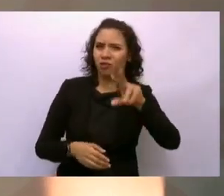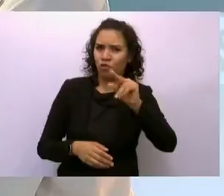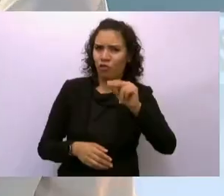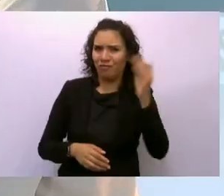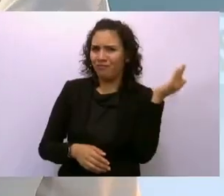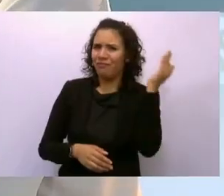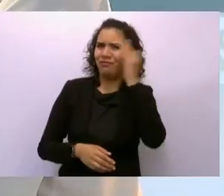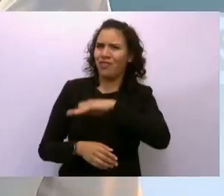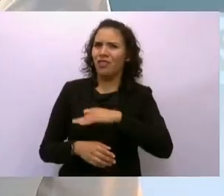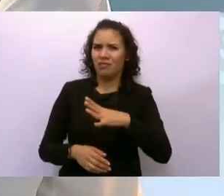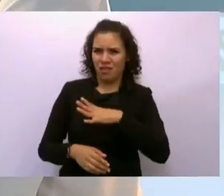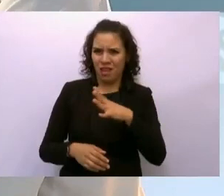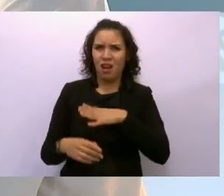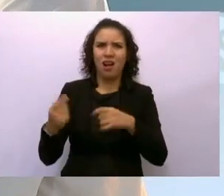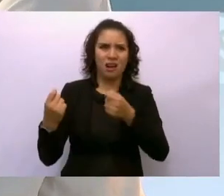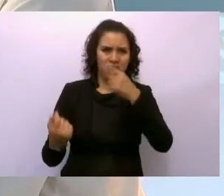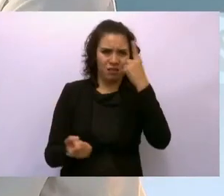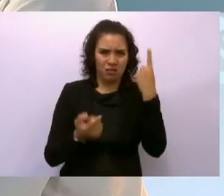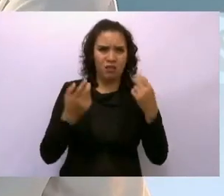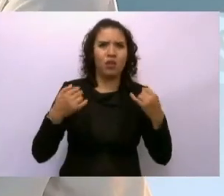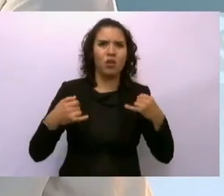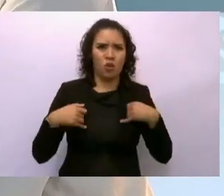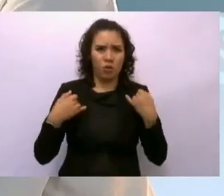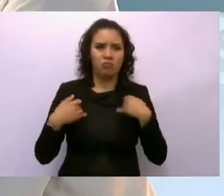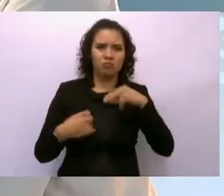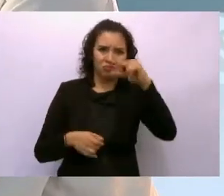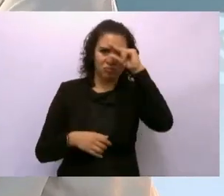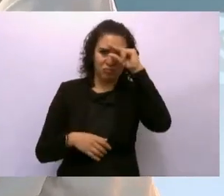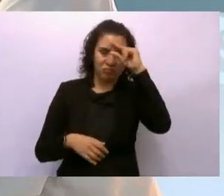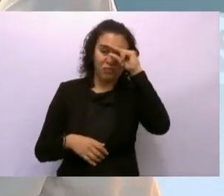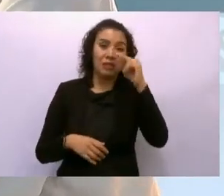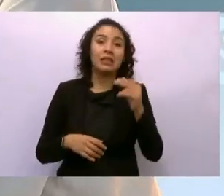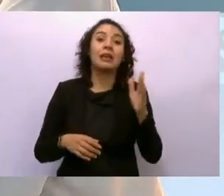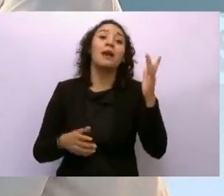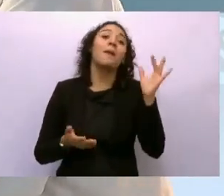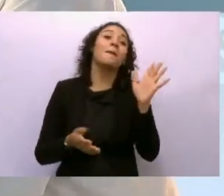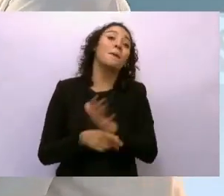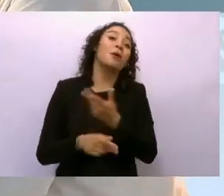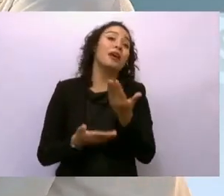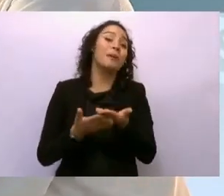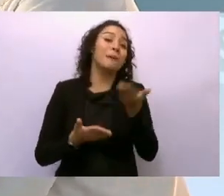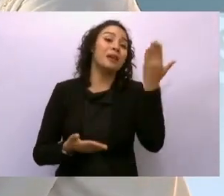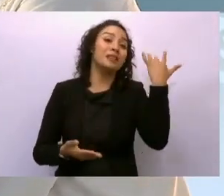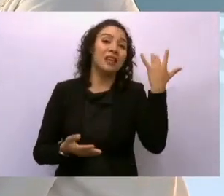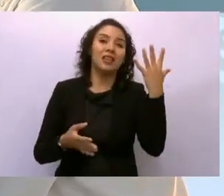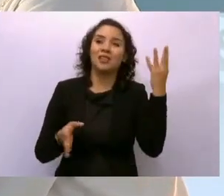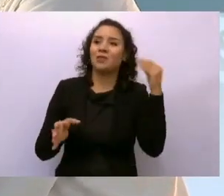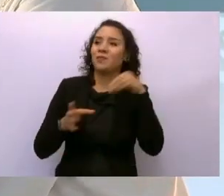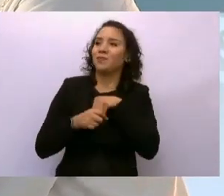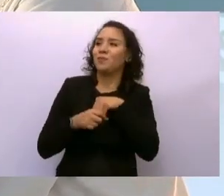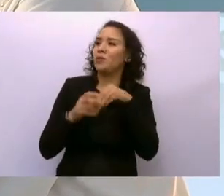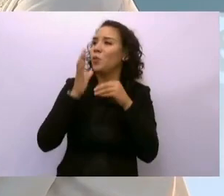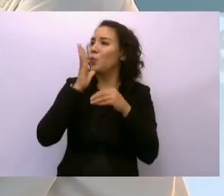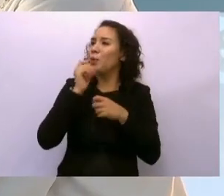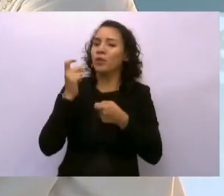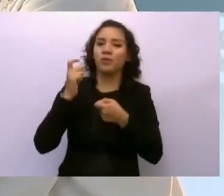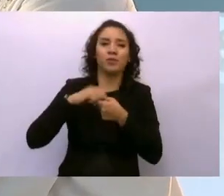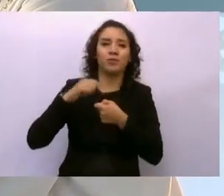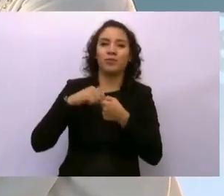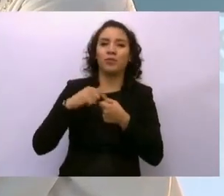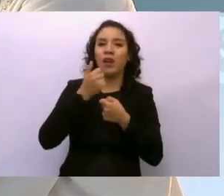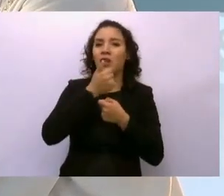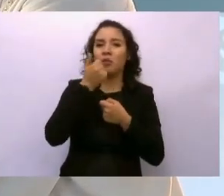cierto. No es que no pasaran el examen de admisión, es que no había cupo, no había espacio.